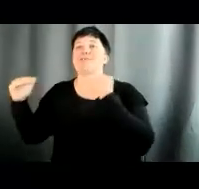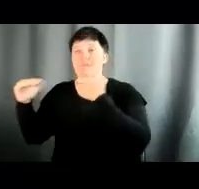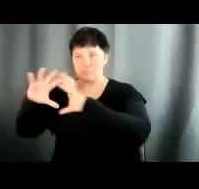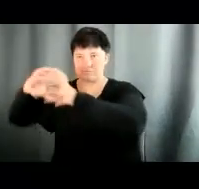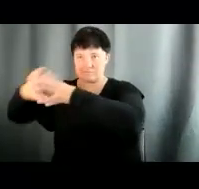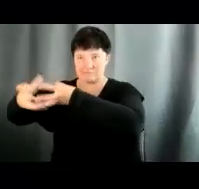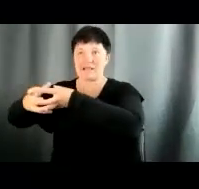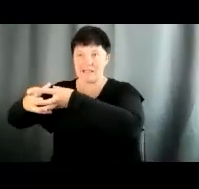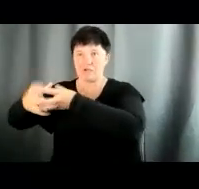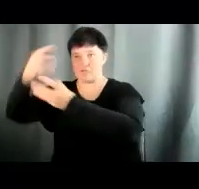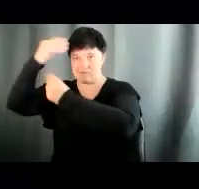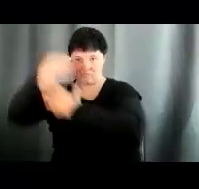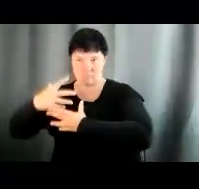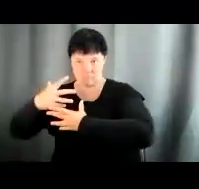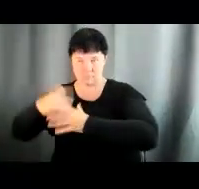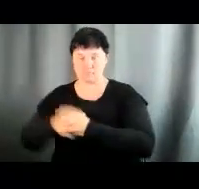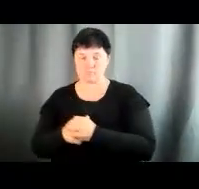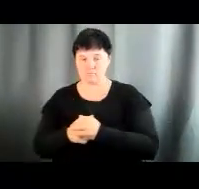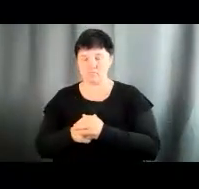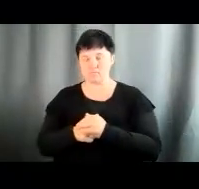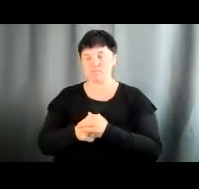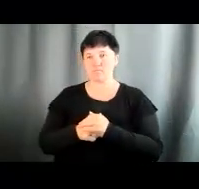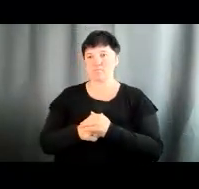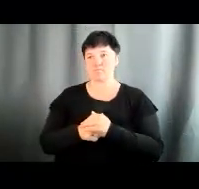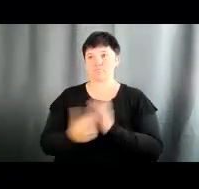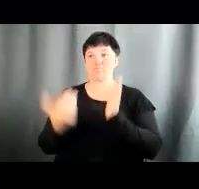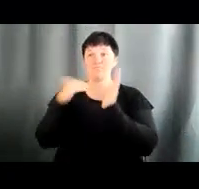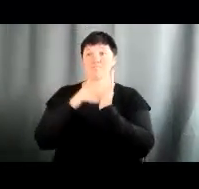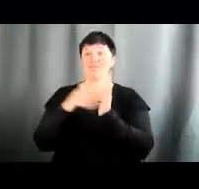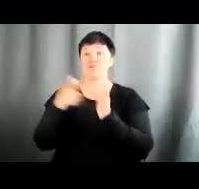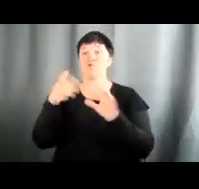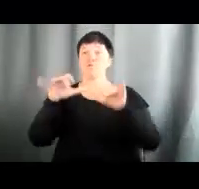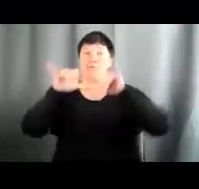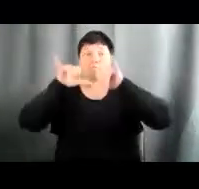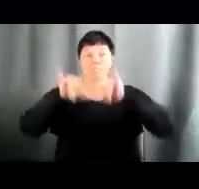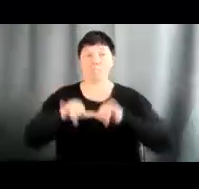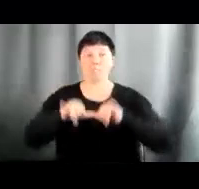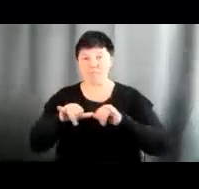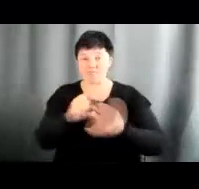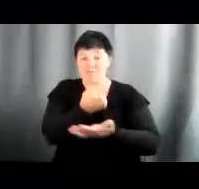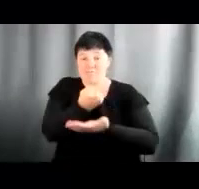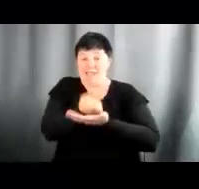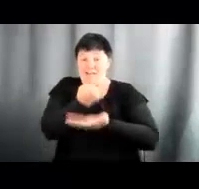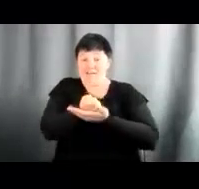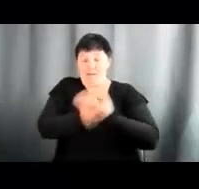sector total. Entonces, nuevamente, podemos medir el impacto económico de los apagones